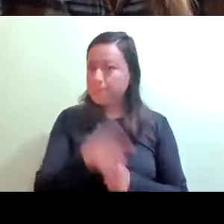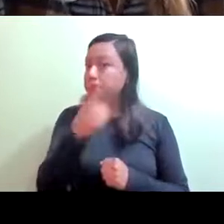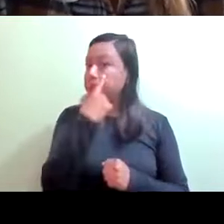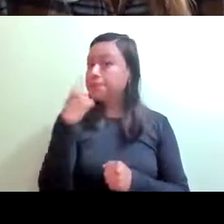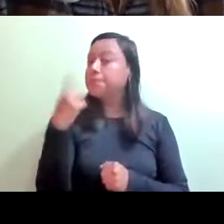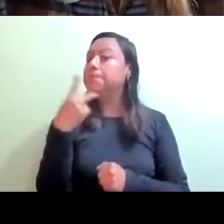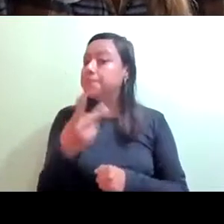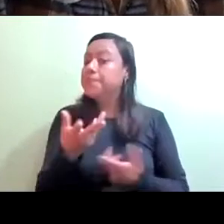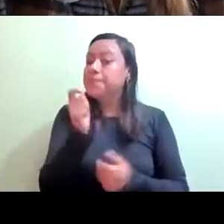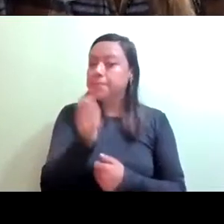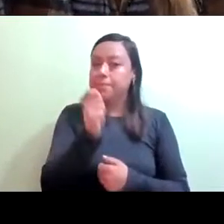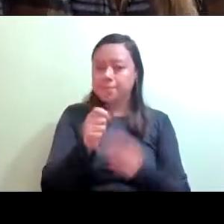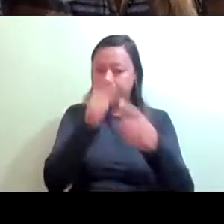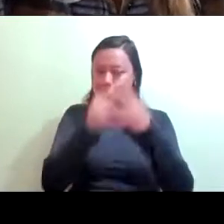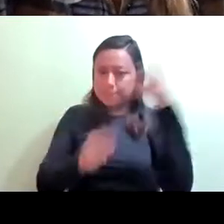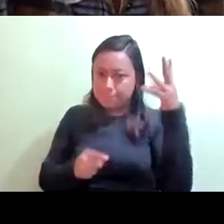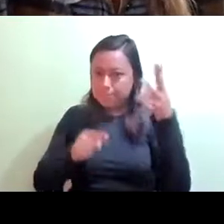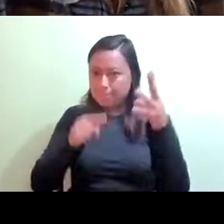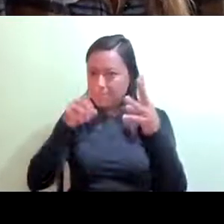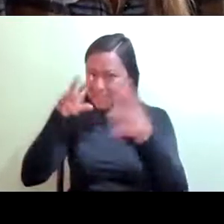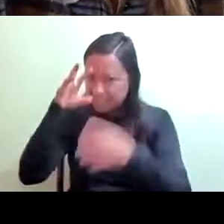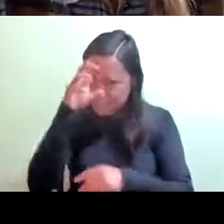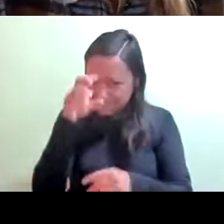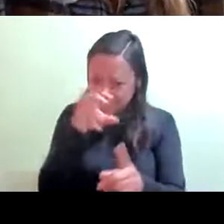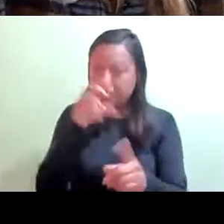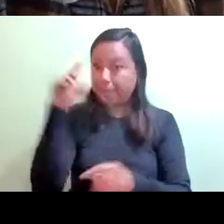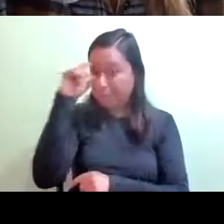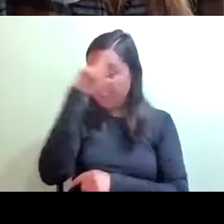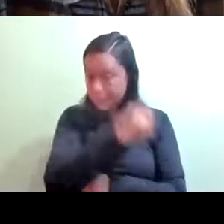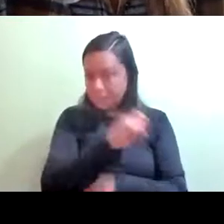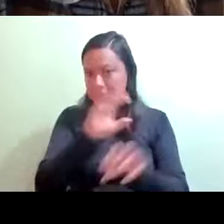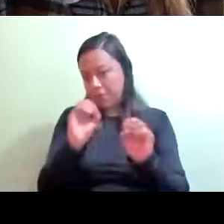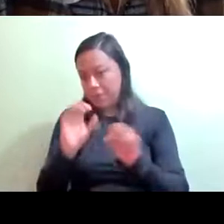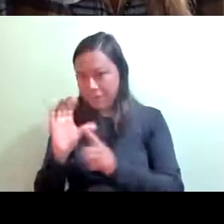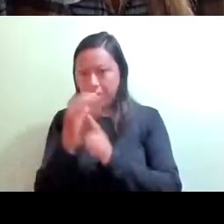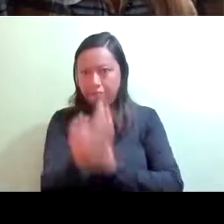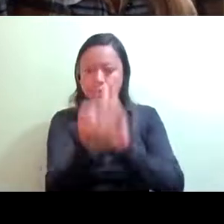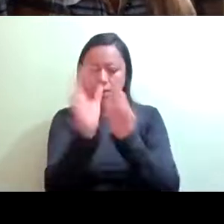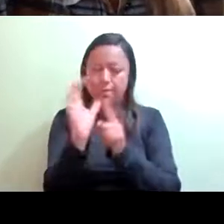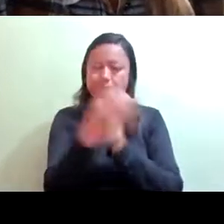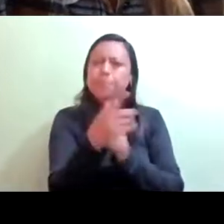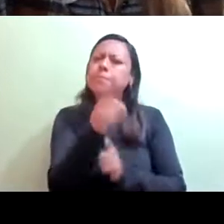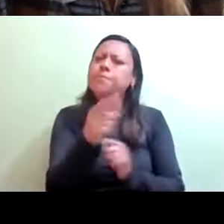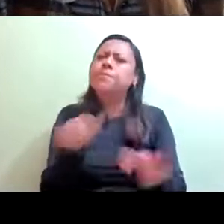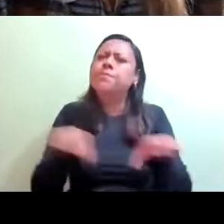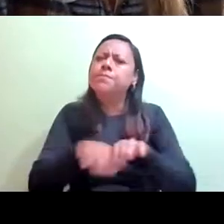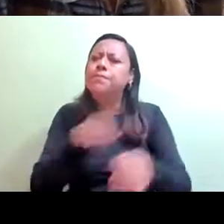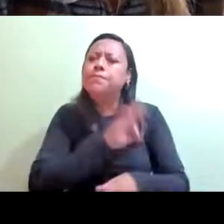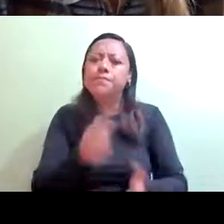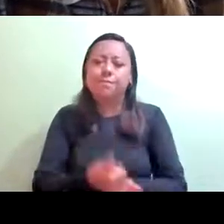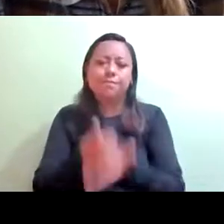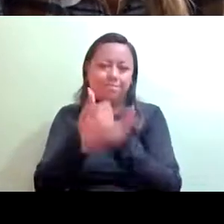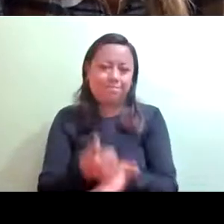sobre los nuevos retos y oportunidades que enfrenta la Comisión y de qué manera usted coadyuvaría ante los mismos.